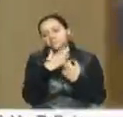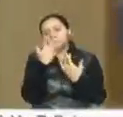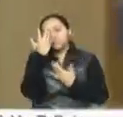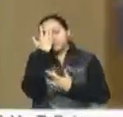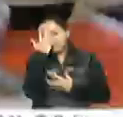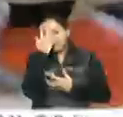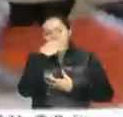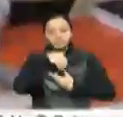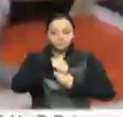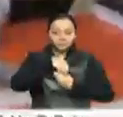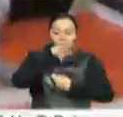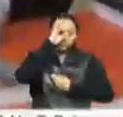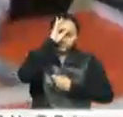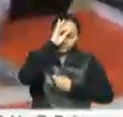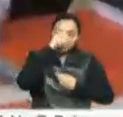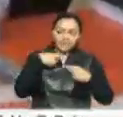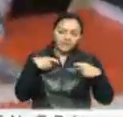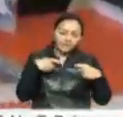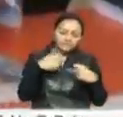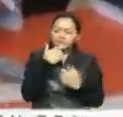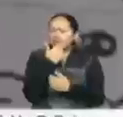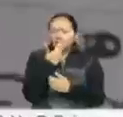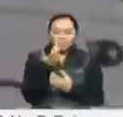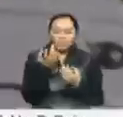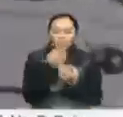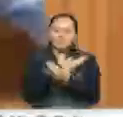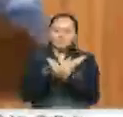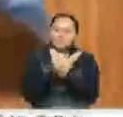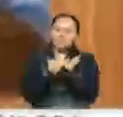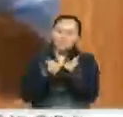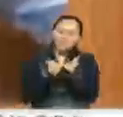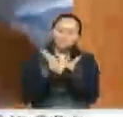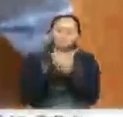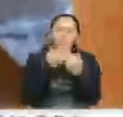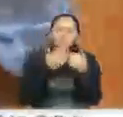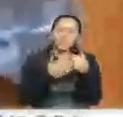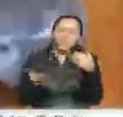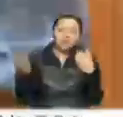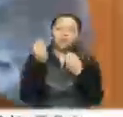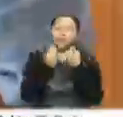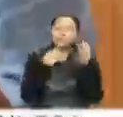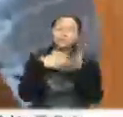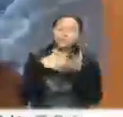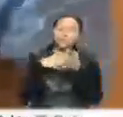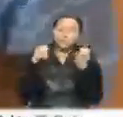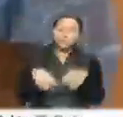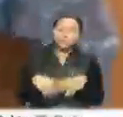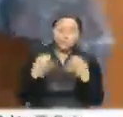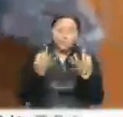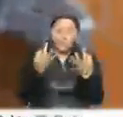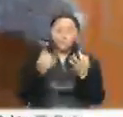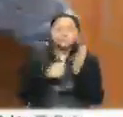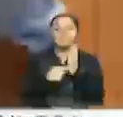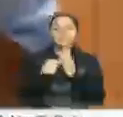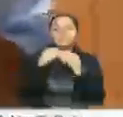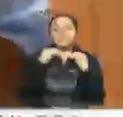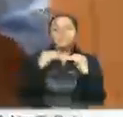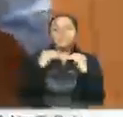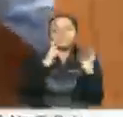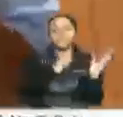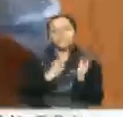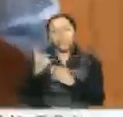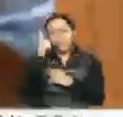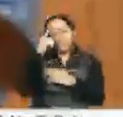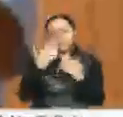enfermedad, hospitalización, tratamiento o reposo médico prolongado. Este modelo de hospitalaria es completo. Mientras el niño